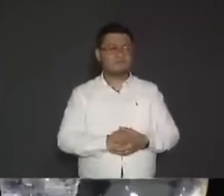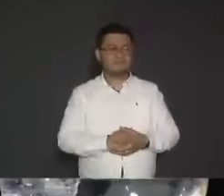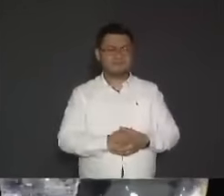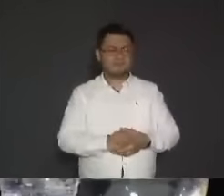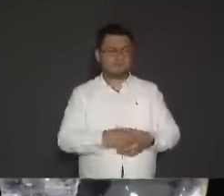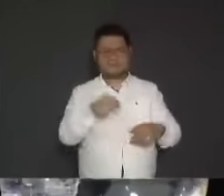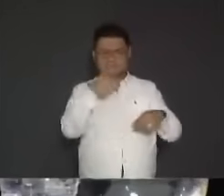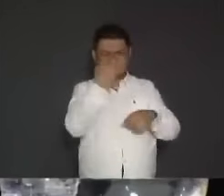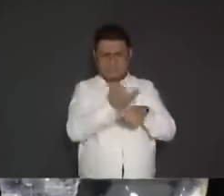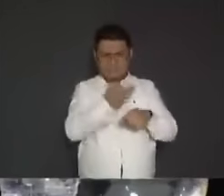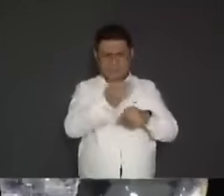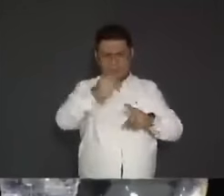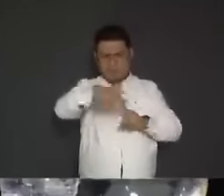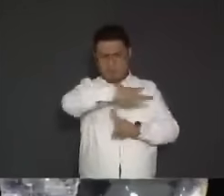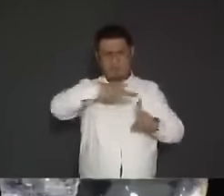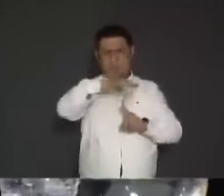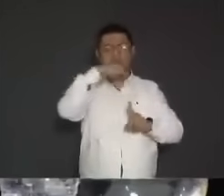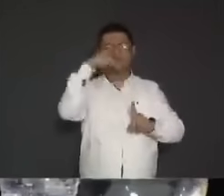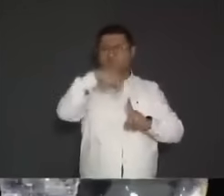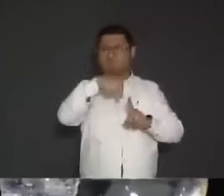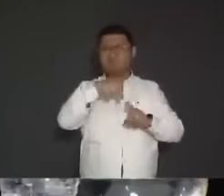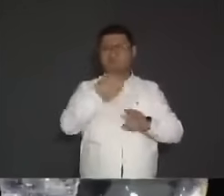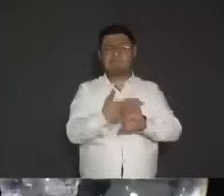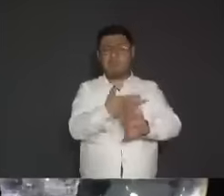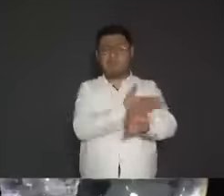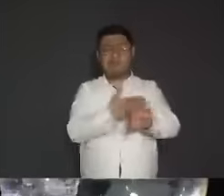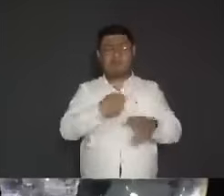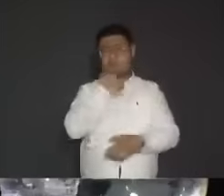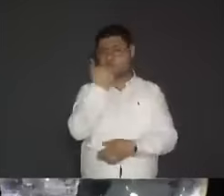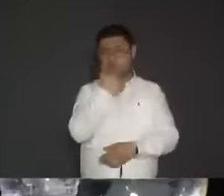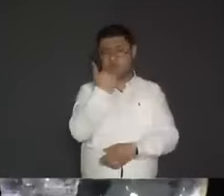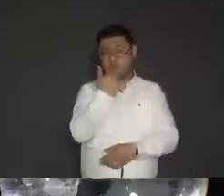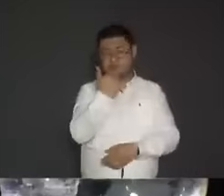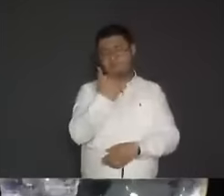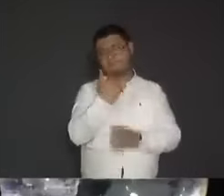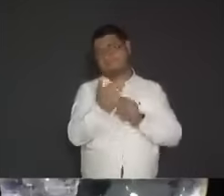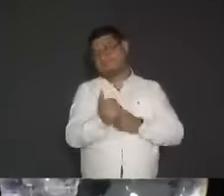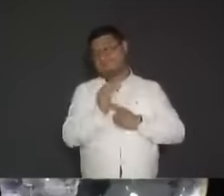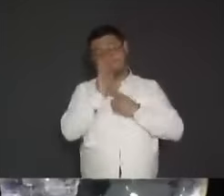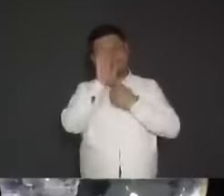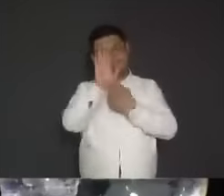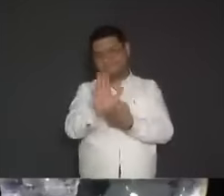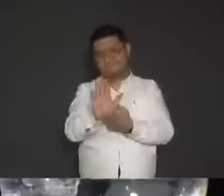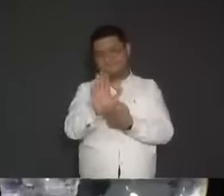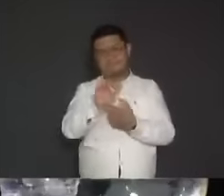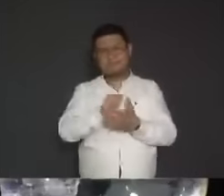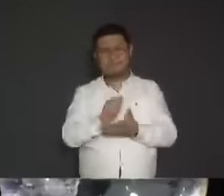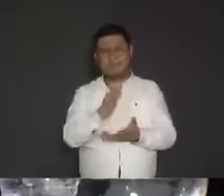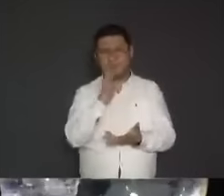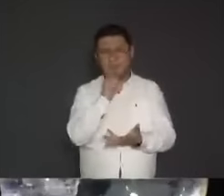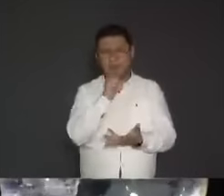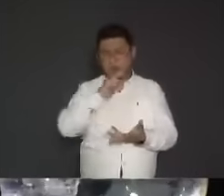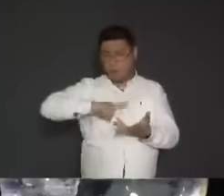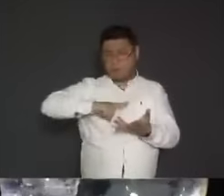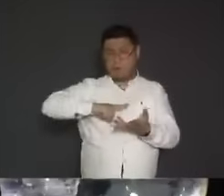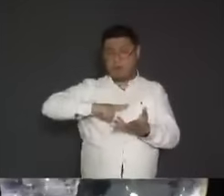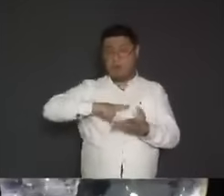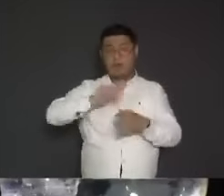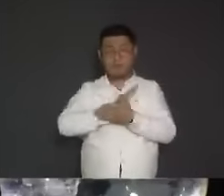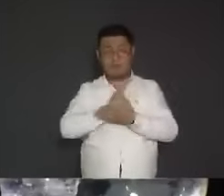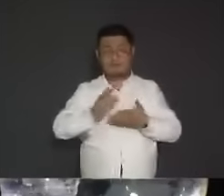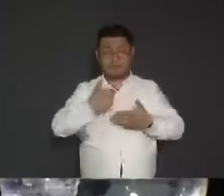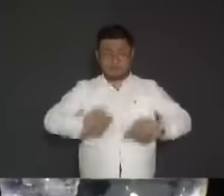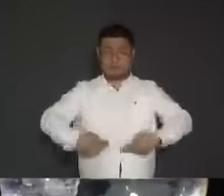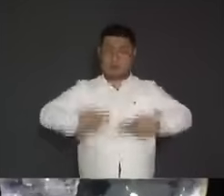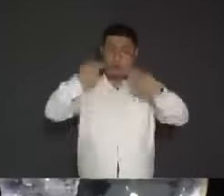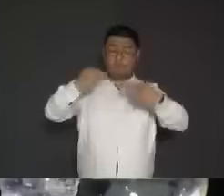sistema estatal anticorrupción es evidente. No se puede gobernar para hacer negocios personales con los